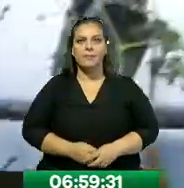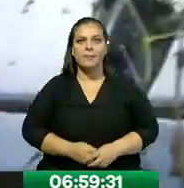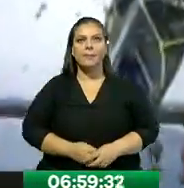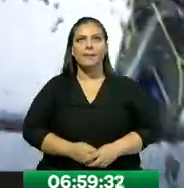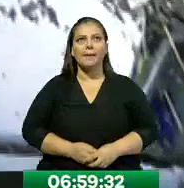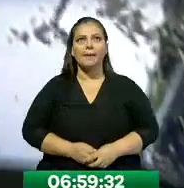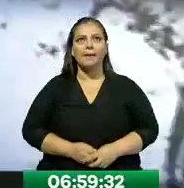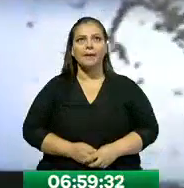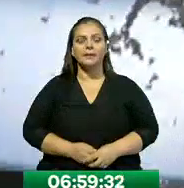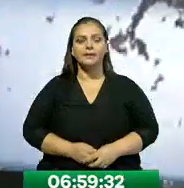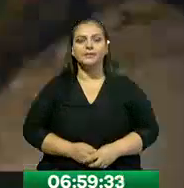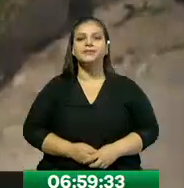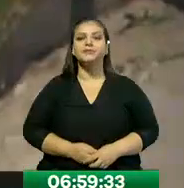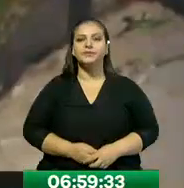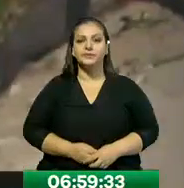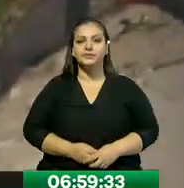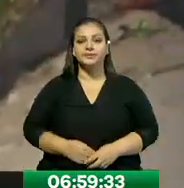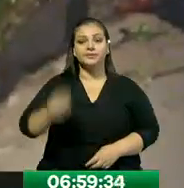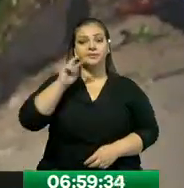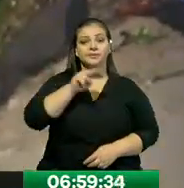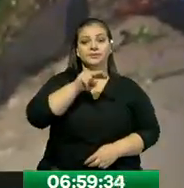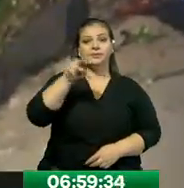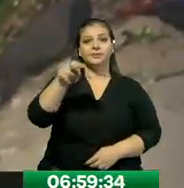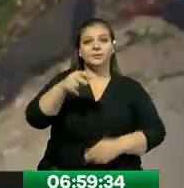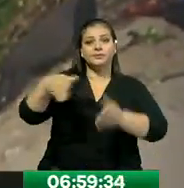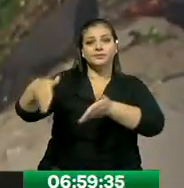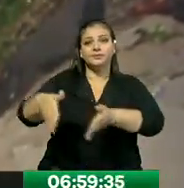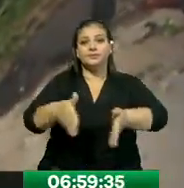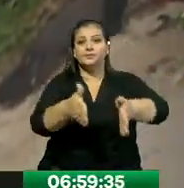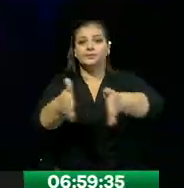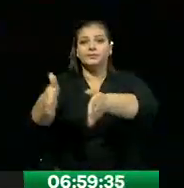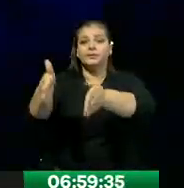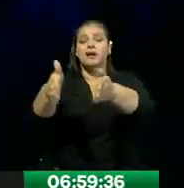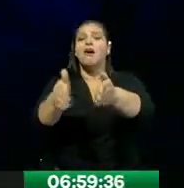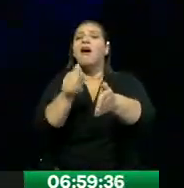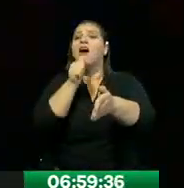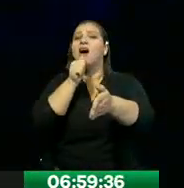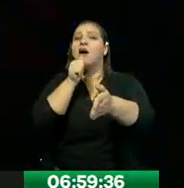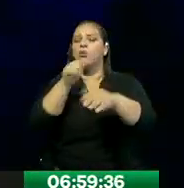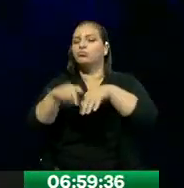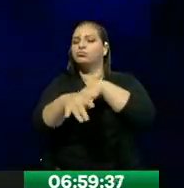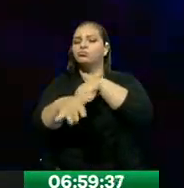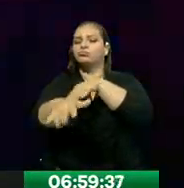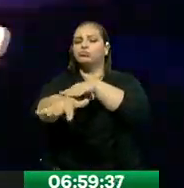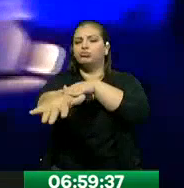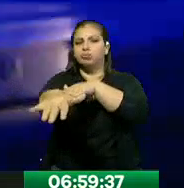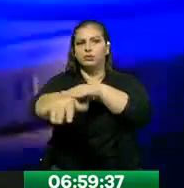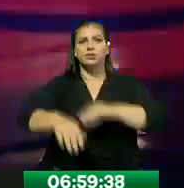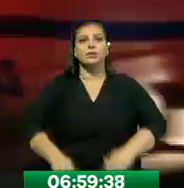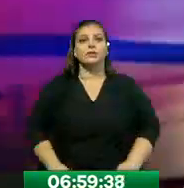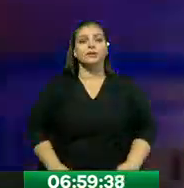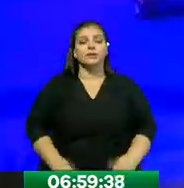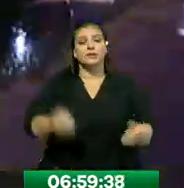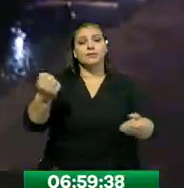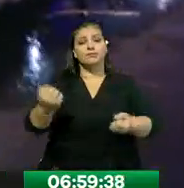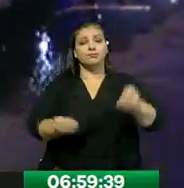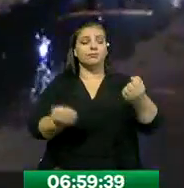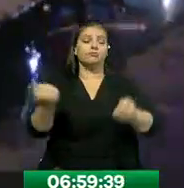El auto cayó en este canal de aguas ubicado en la cooperativa San José, en el Cantón